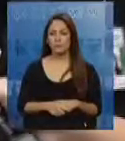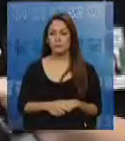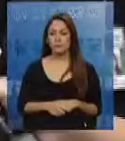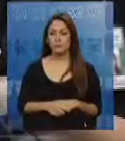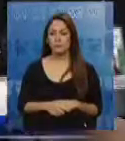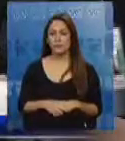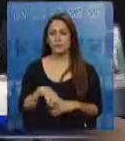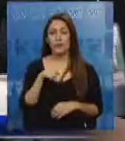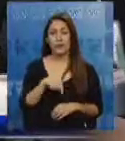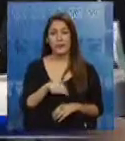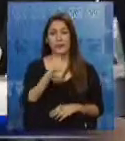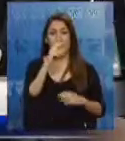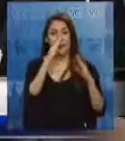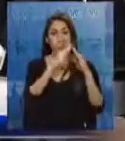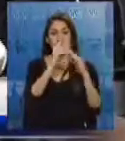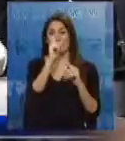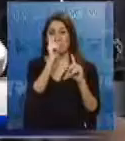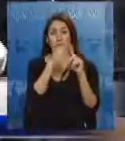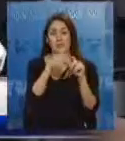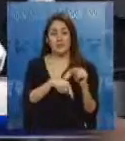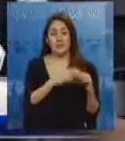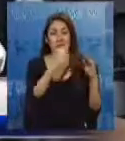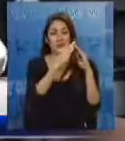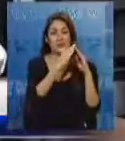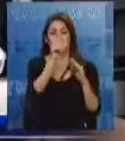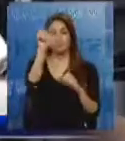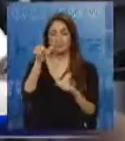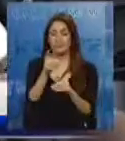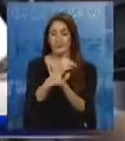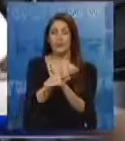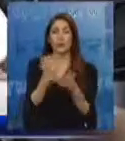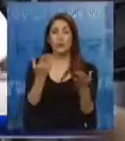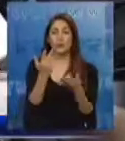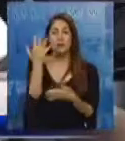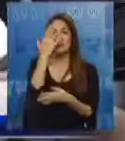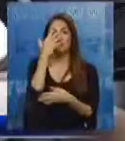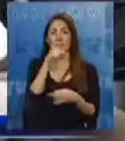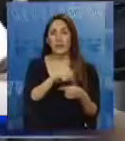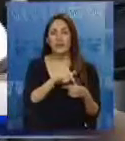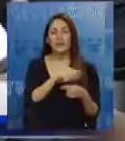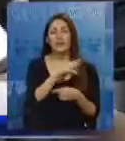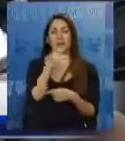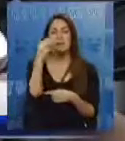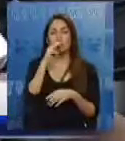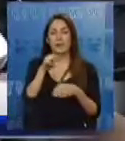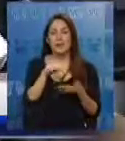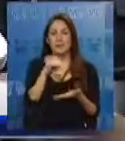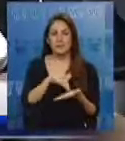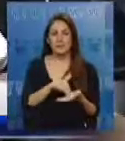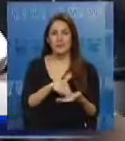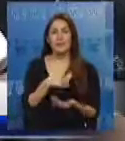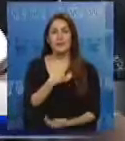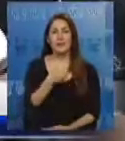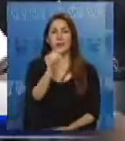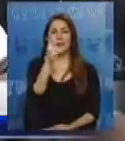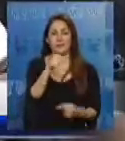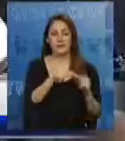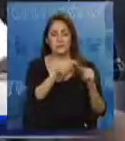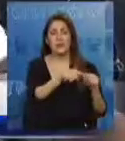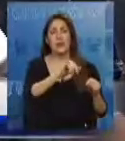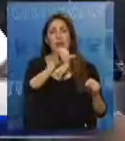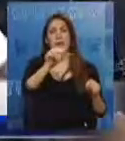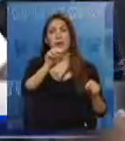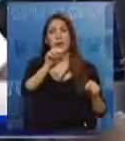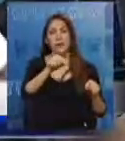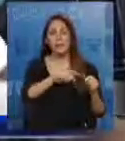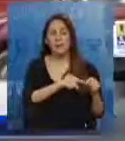Es la primera casa que se construye para una persona con discapacidad en Manabí, Esmeraldas. Tenemos ya 10 para Jama y